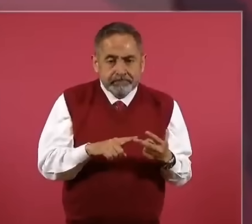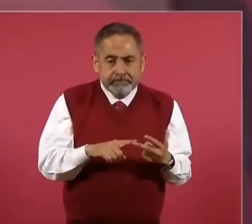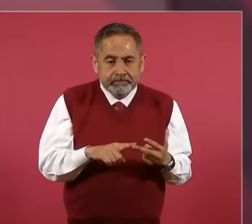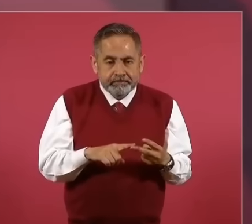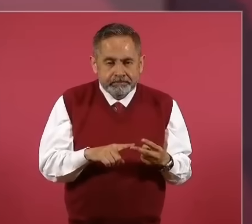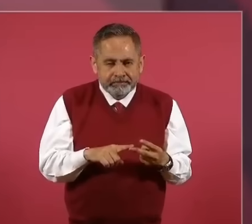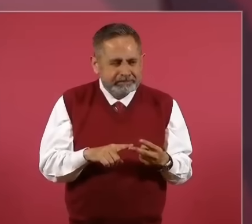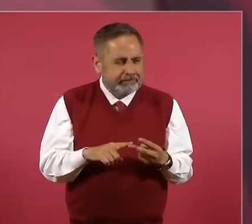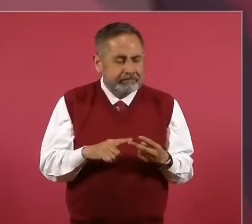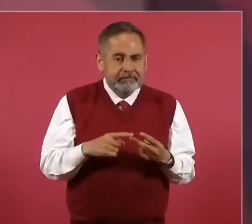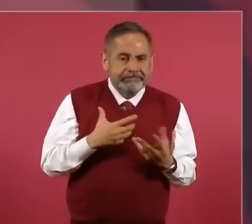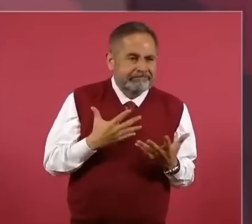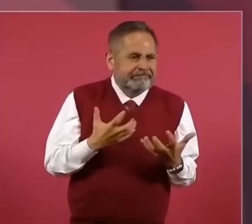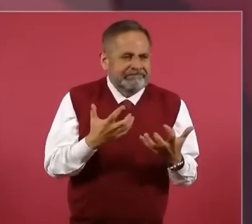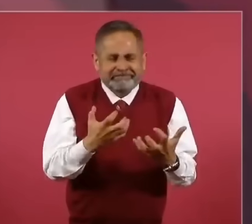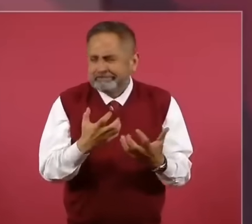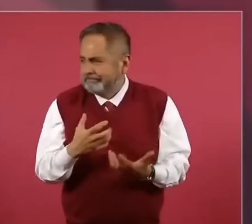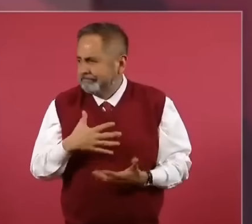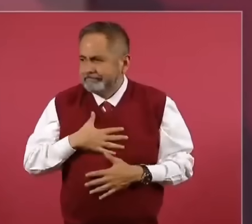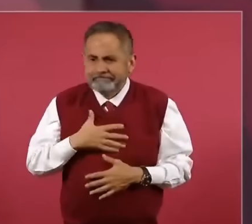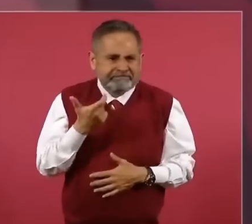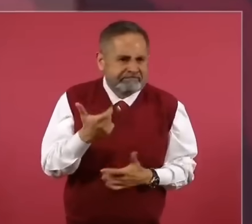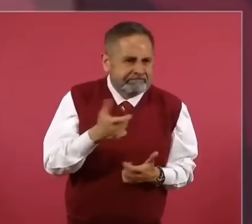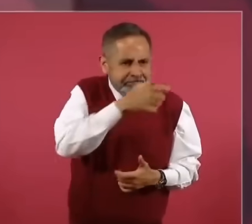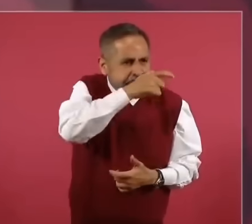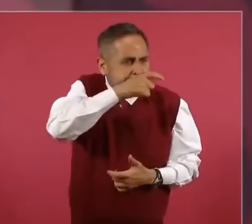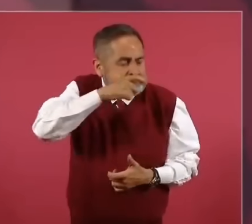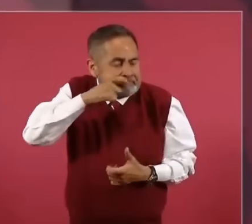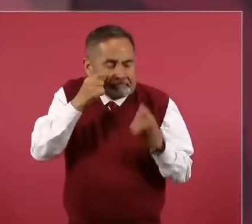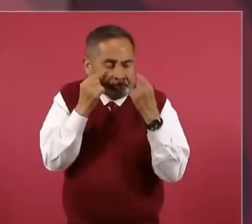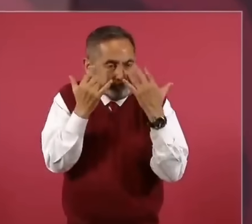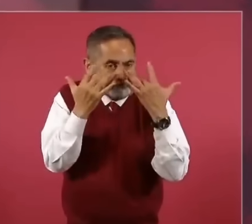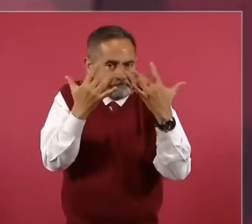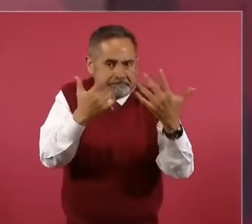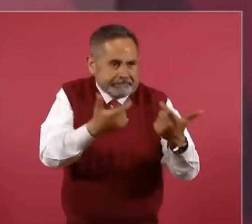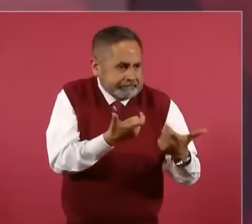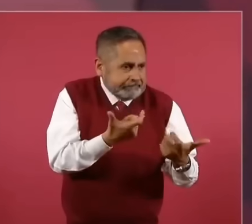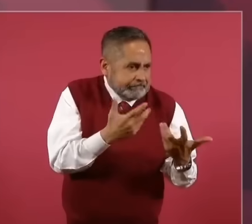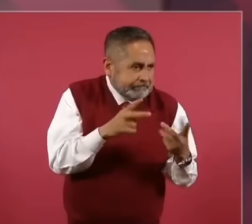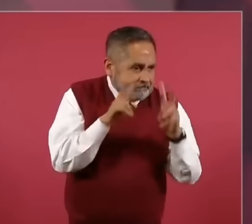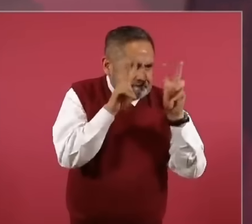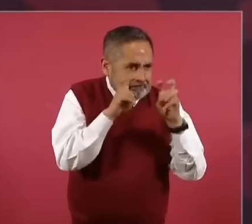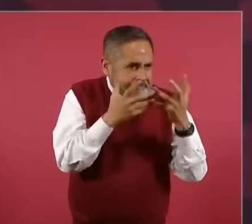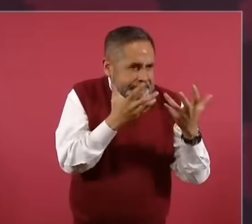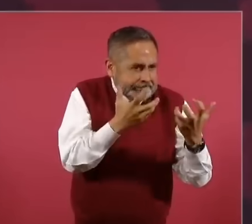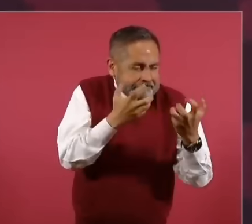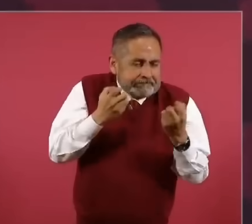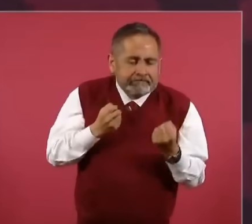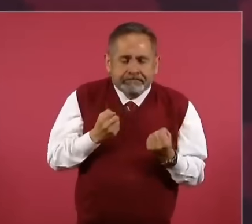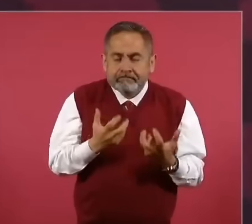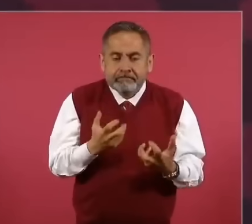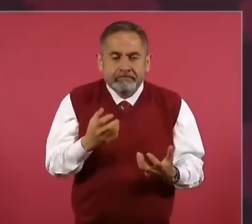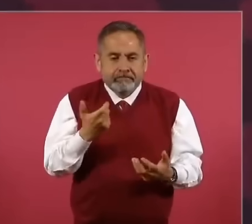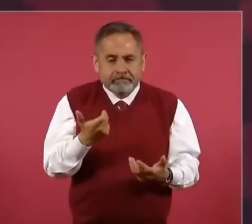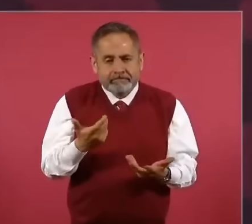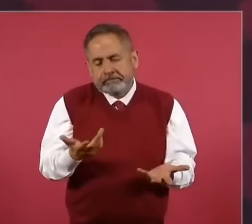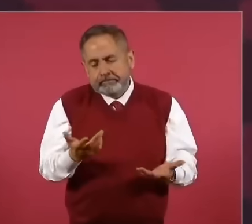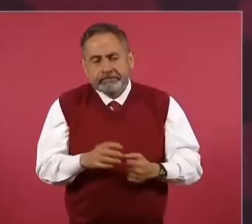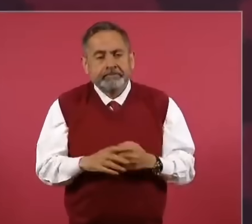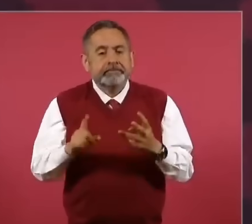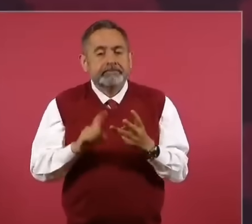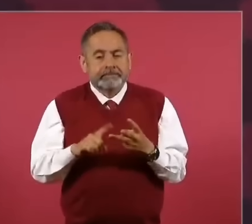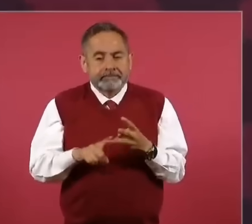les gusta mucho el dinero, les brillan los ojitos por el dinero. ¿Sí? Y